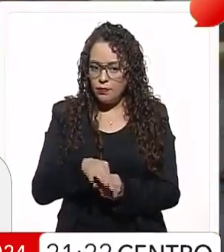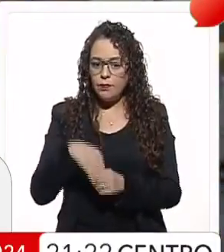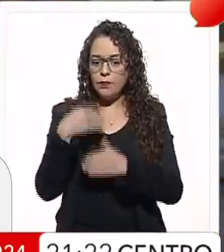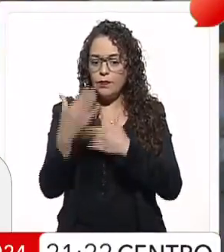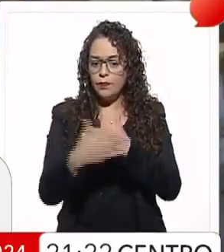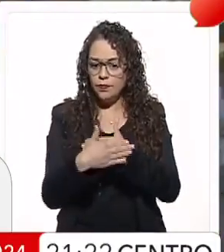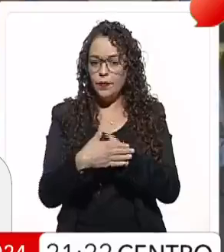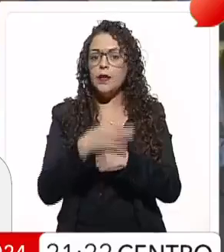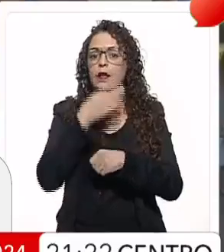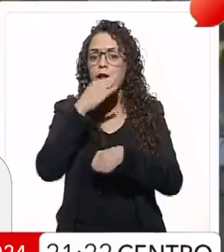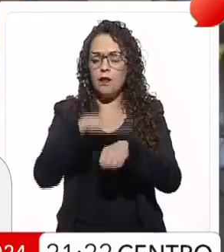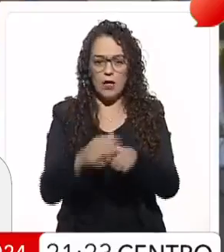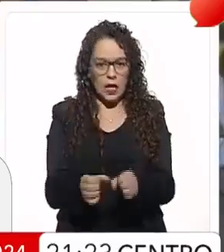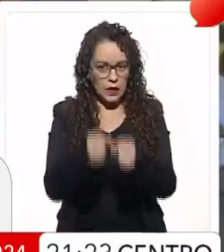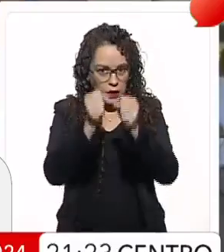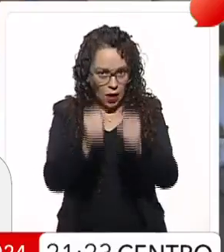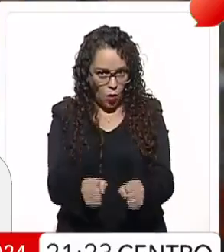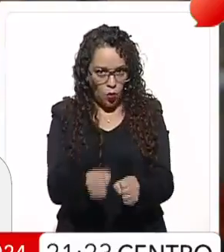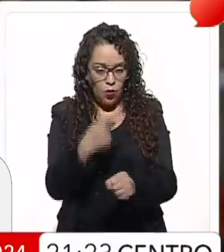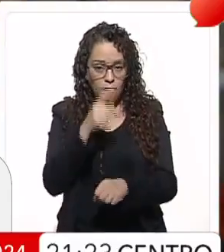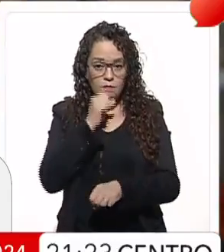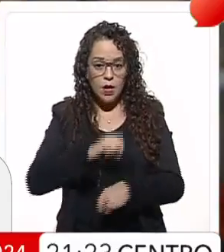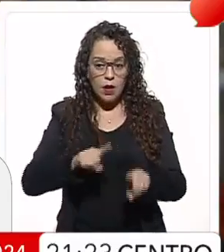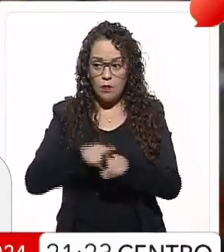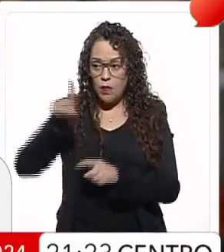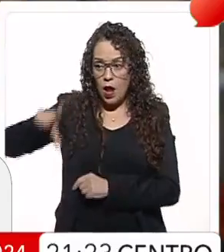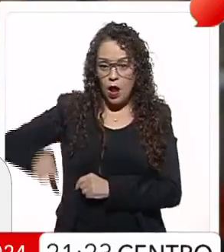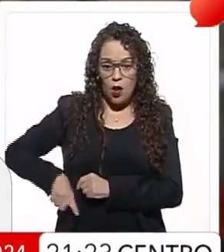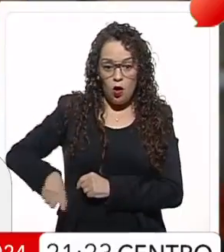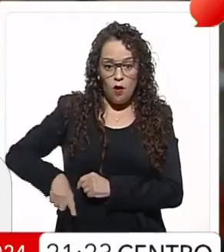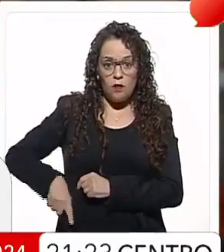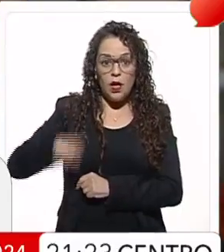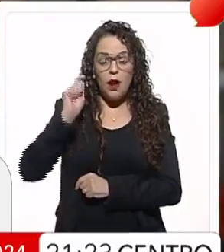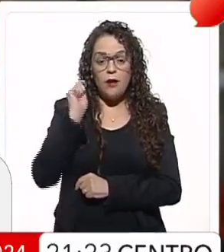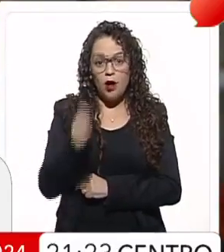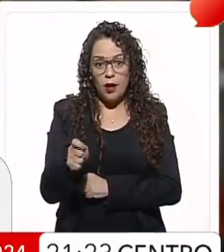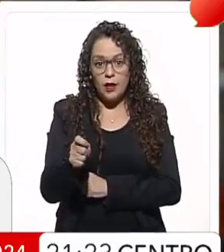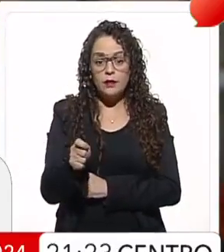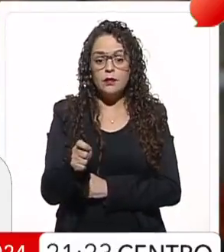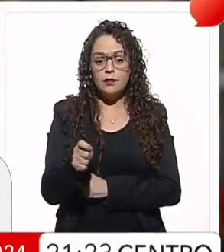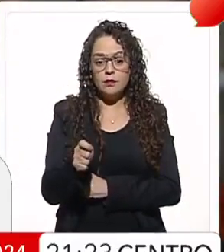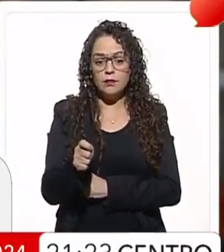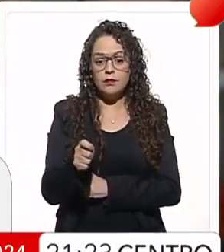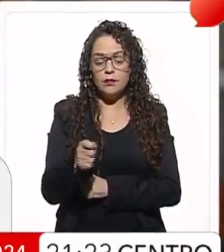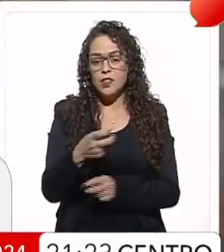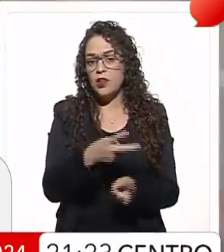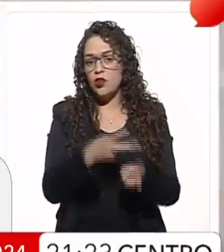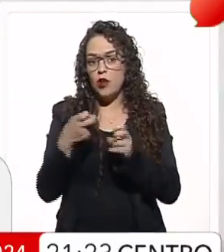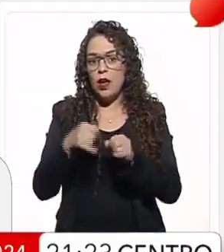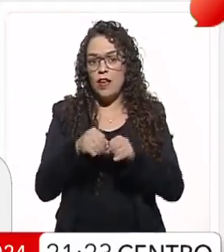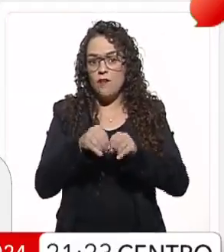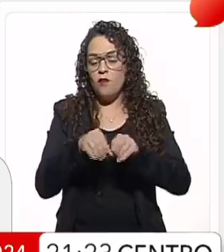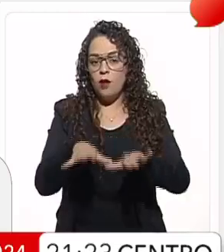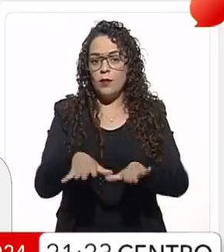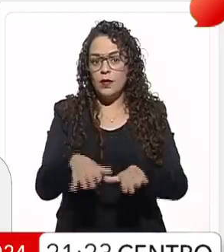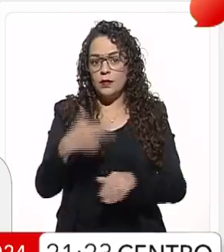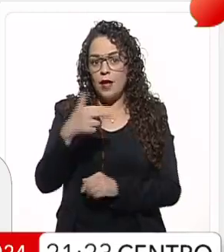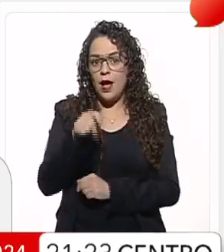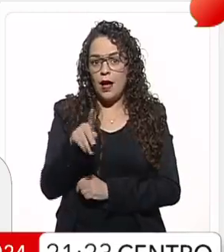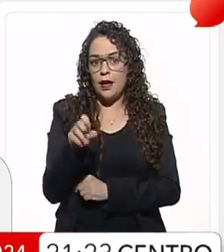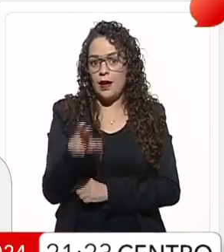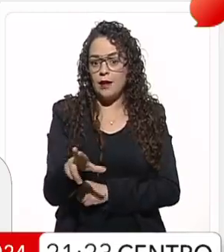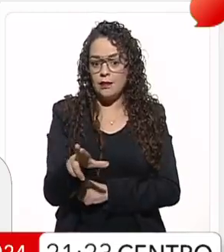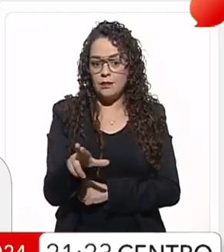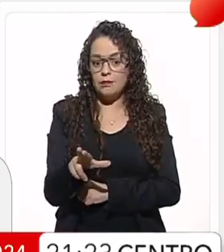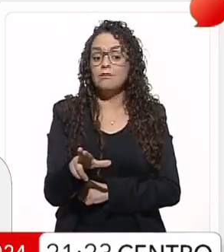el gobierno, desde el CNE, hubo un hackeo informático que imposibilitó que la página web del CNE, de hecho, a día de hoy, o por lo menos durante